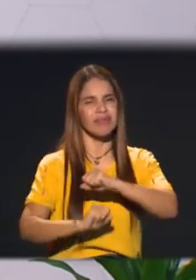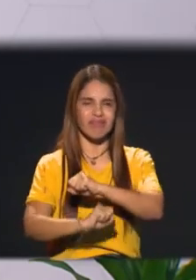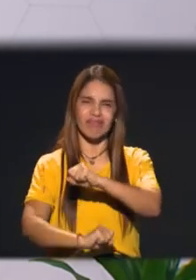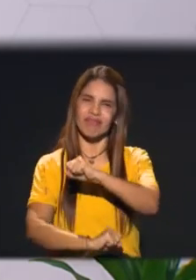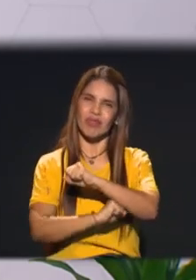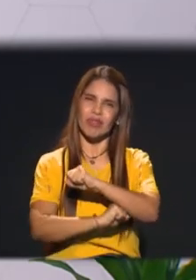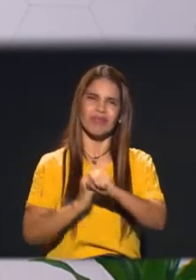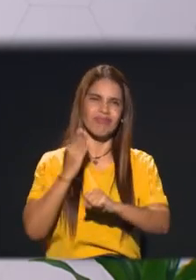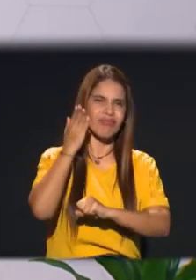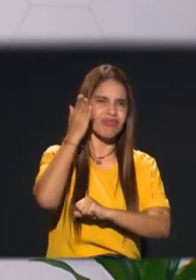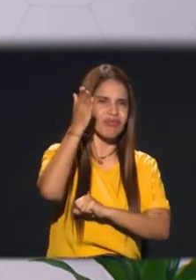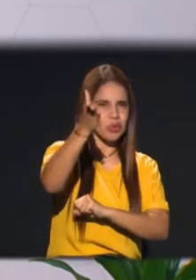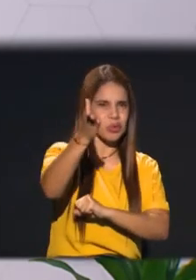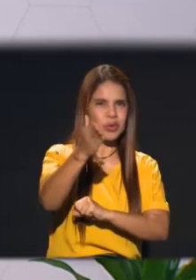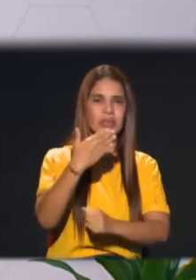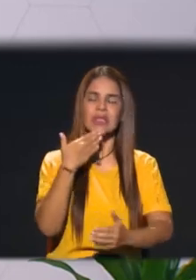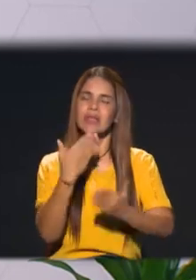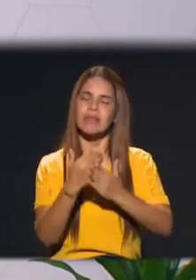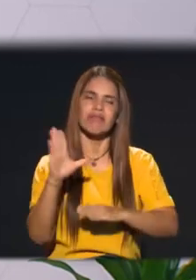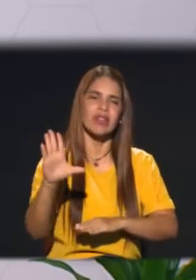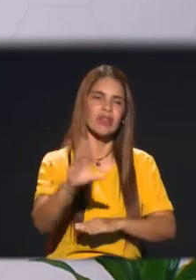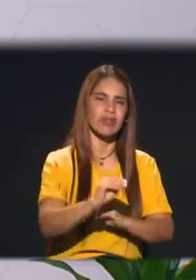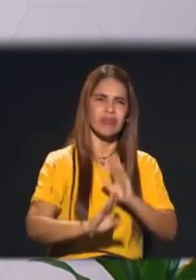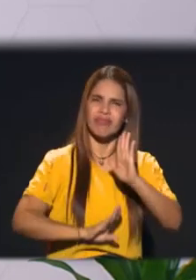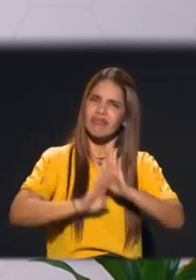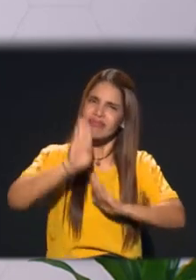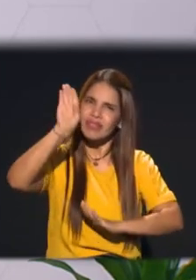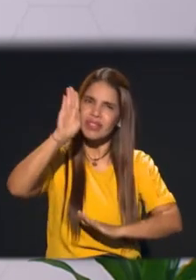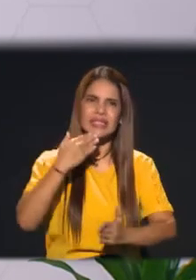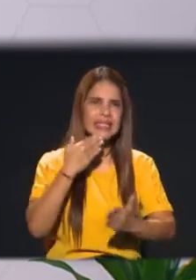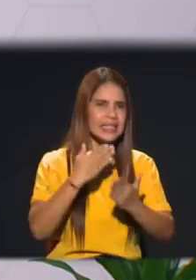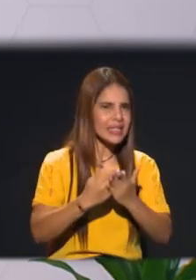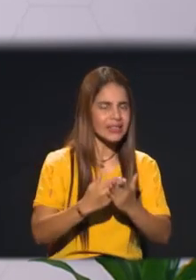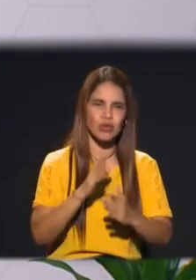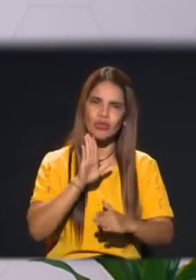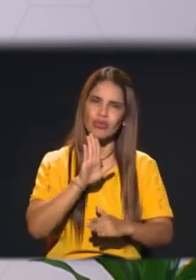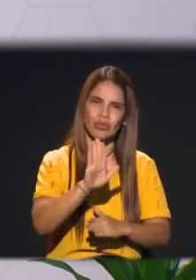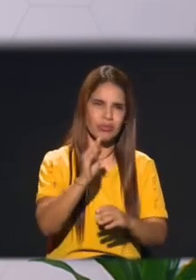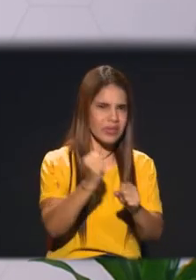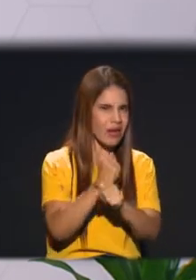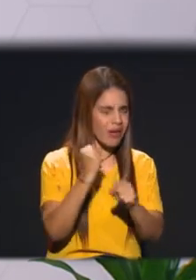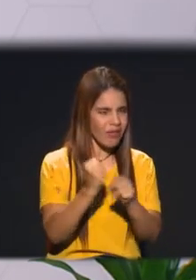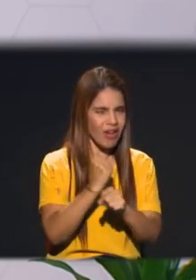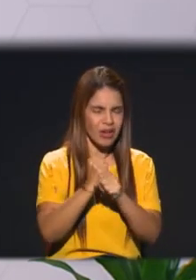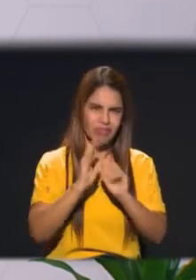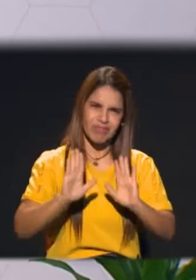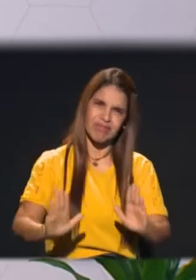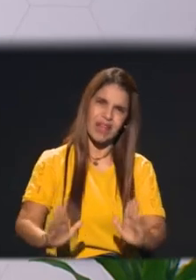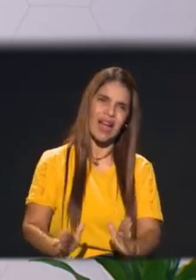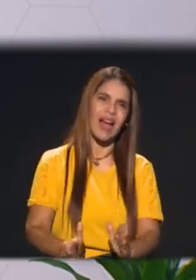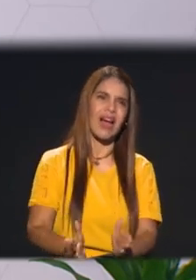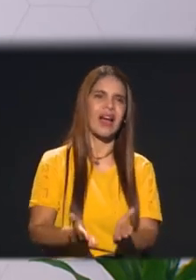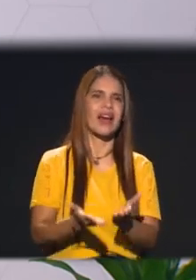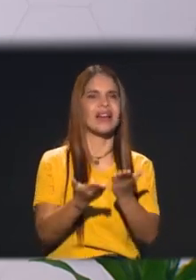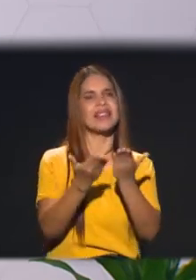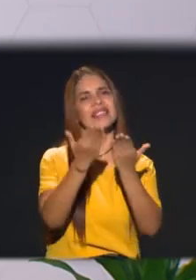forjadores del futuro, porque gracias a ustedes también nos proyectamos, gracias a ustedes cada día, digamos, nos impulsan para